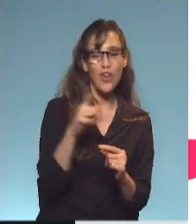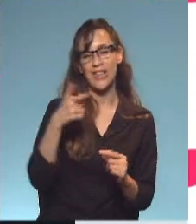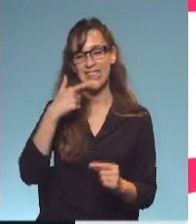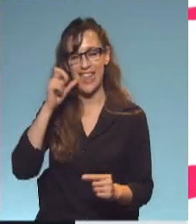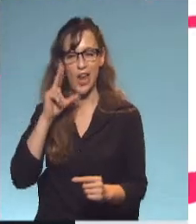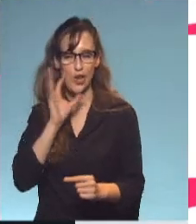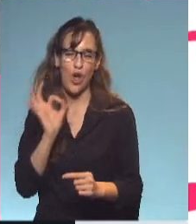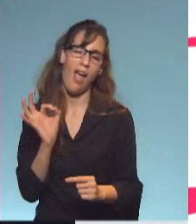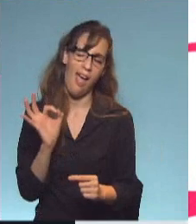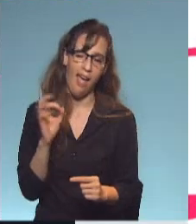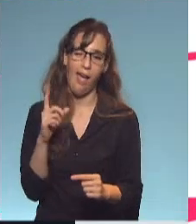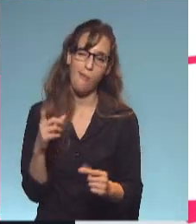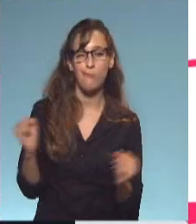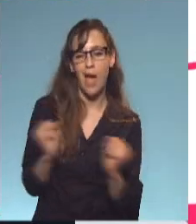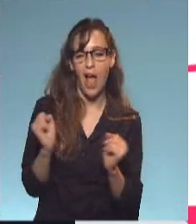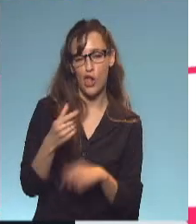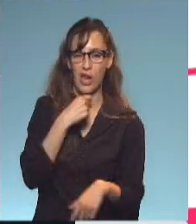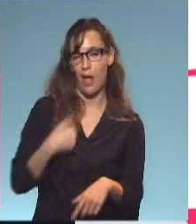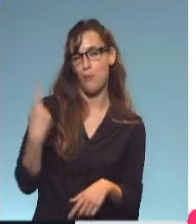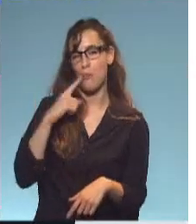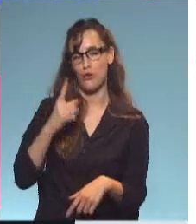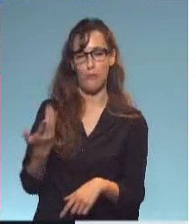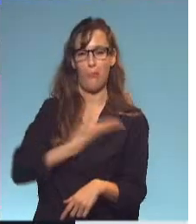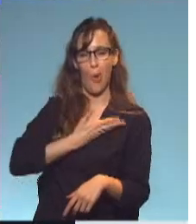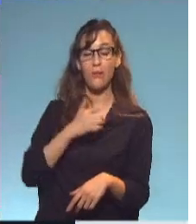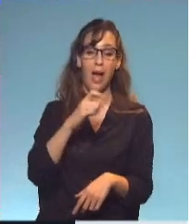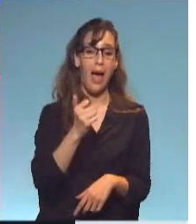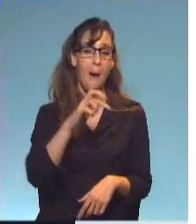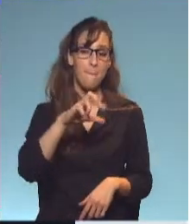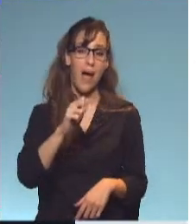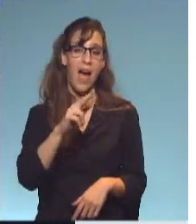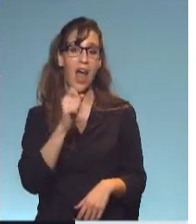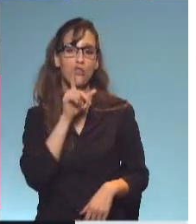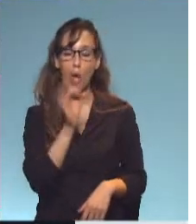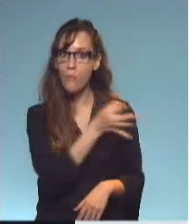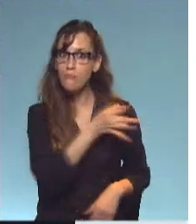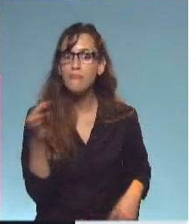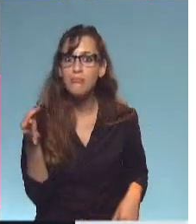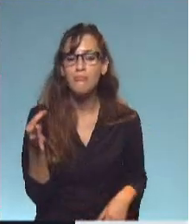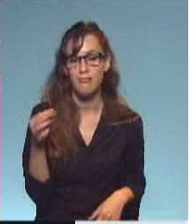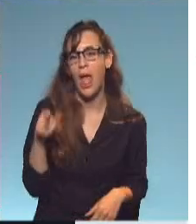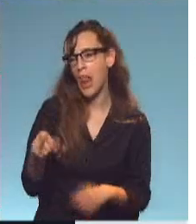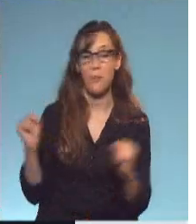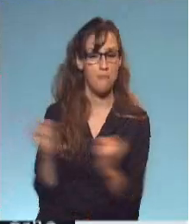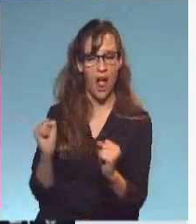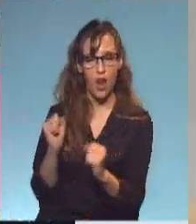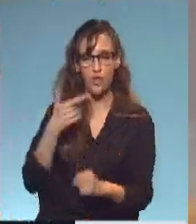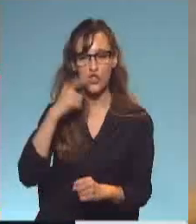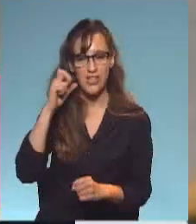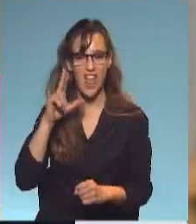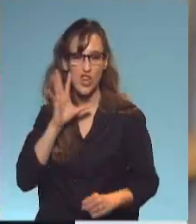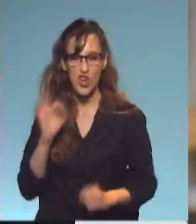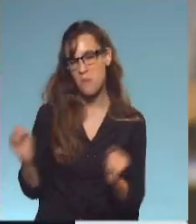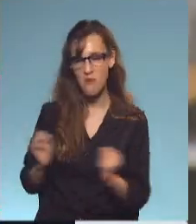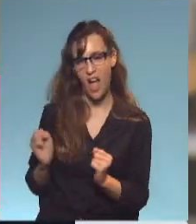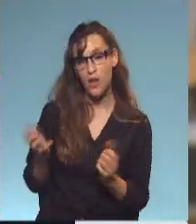quiso desafiarme y me dio una cosa más abstracta, que es un aparato. ¡Correcto! ¡Correcto! Porque Sergio es malo. No, y Sergio... No, pero está bien, porque él quiere